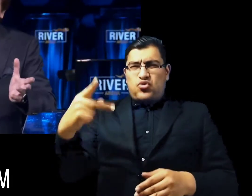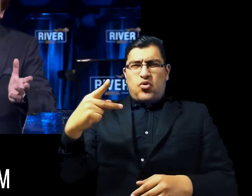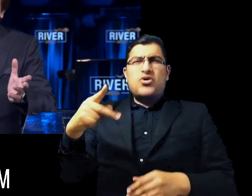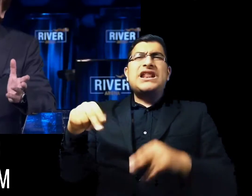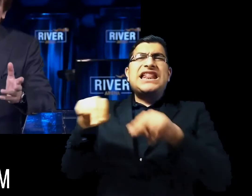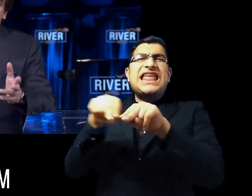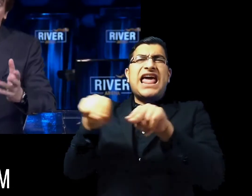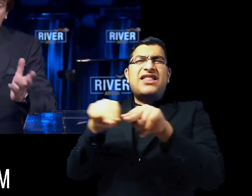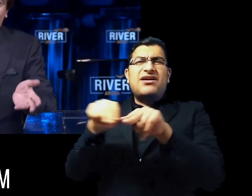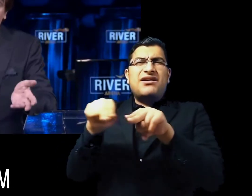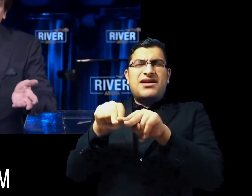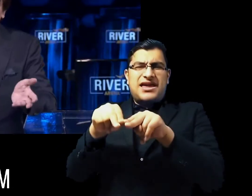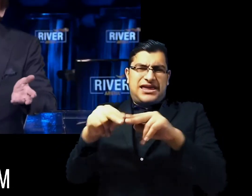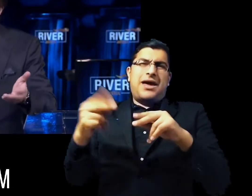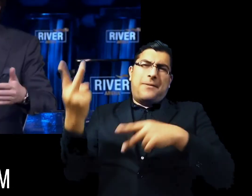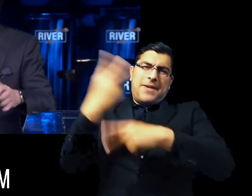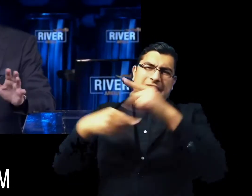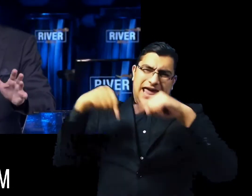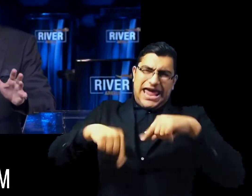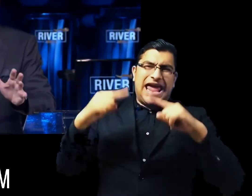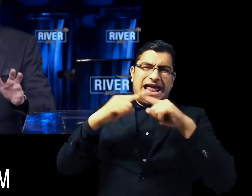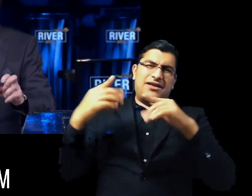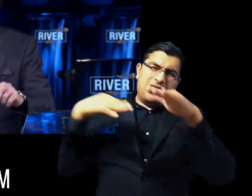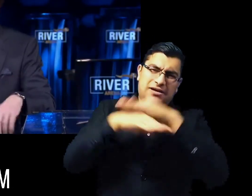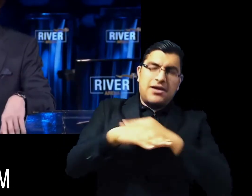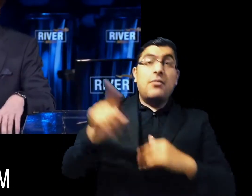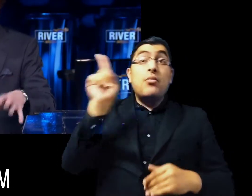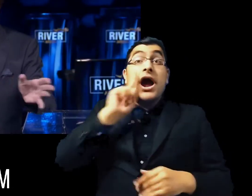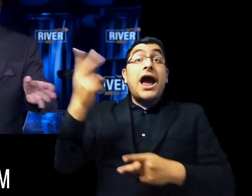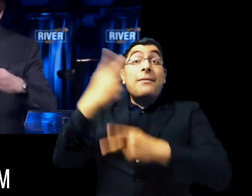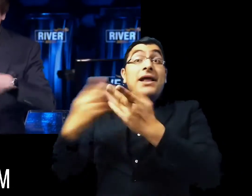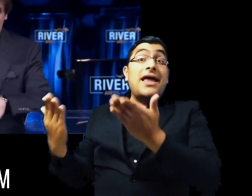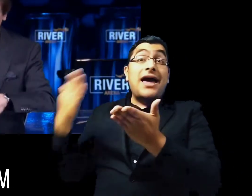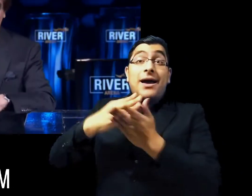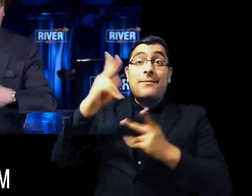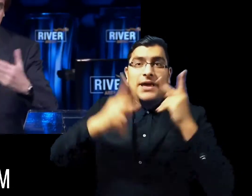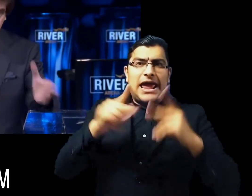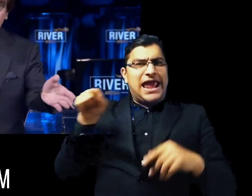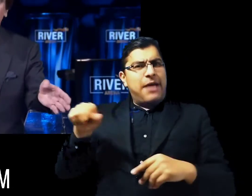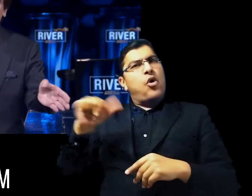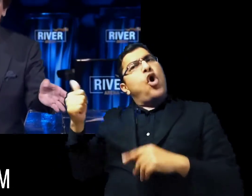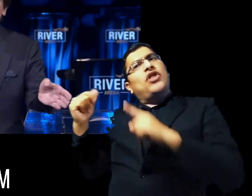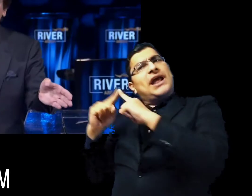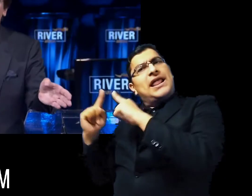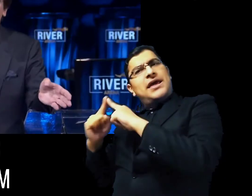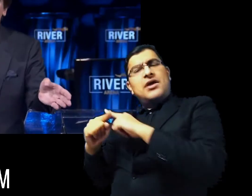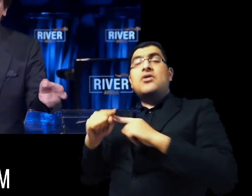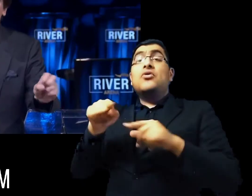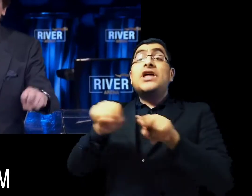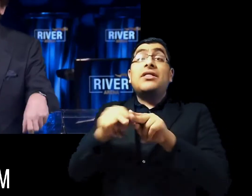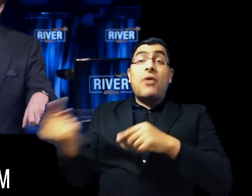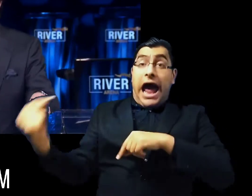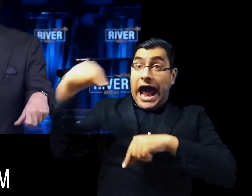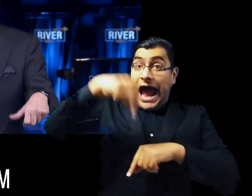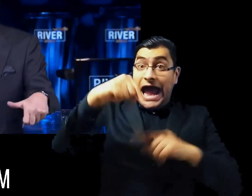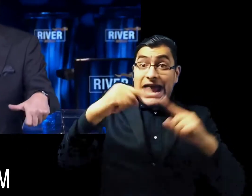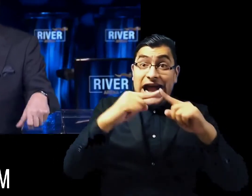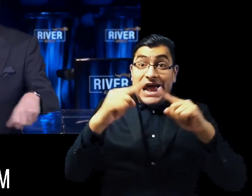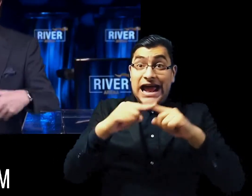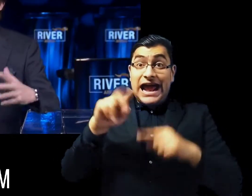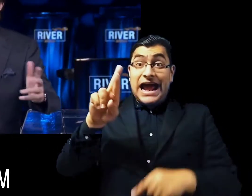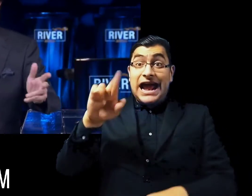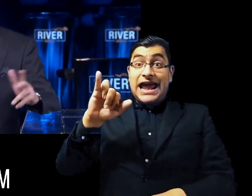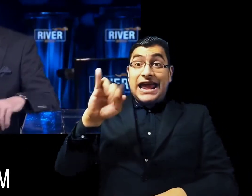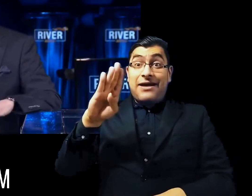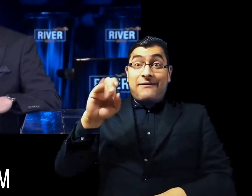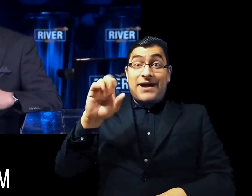se congrega en nuestra iglesia vino a visitarnos. Ella se congrega en otra iglesia, su nieto se congrega aquí en River. Y